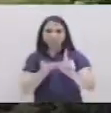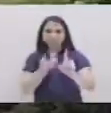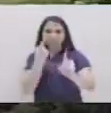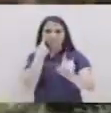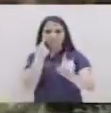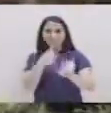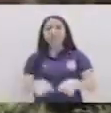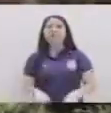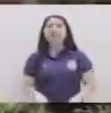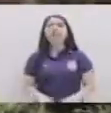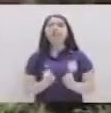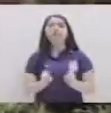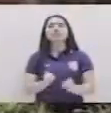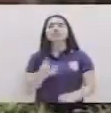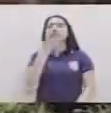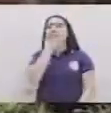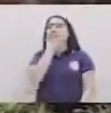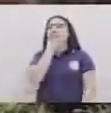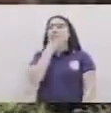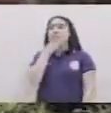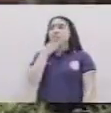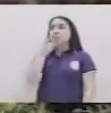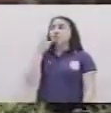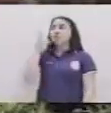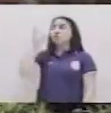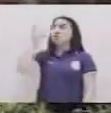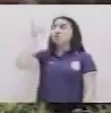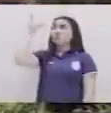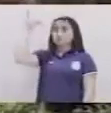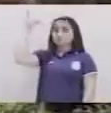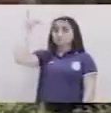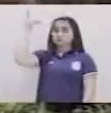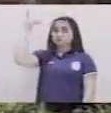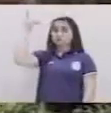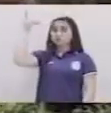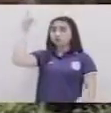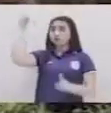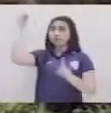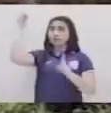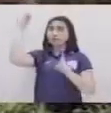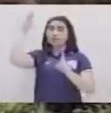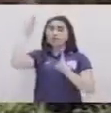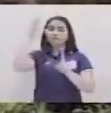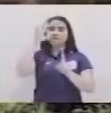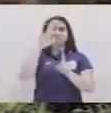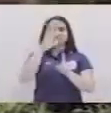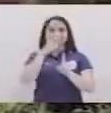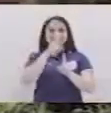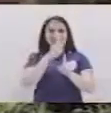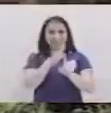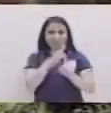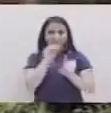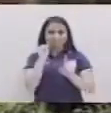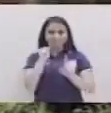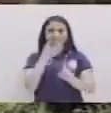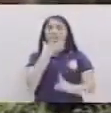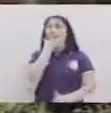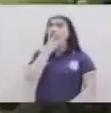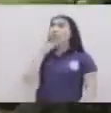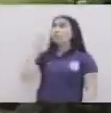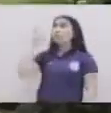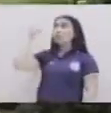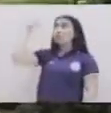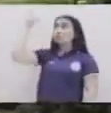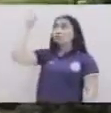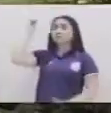persona. La palabra otra vez vendría siendo la configuración de la palma de la mano que ve hacia ustedes. Lo que